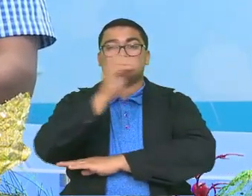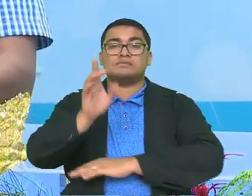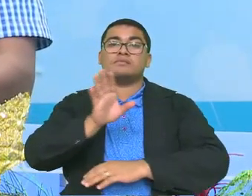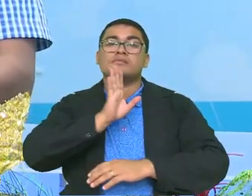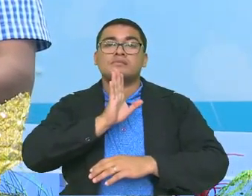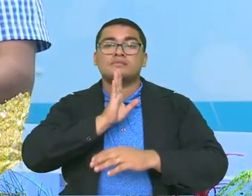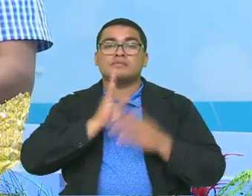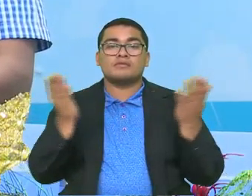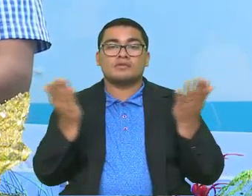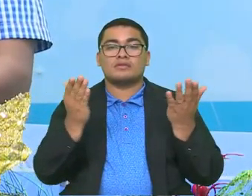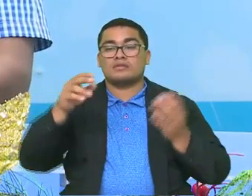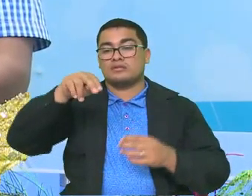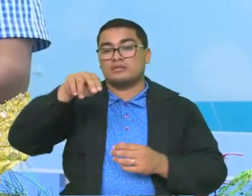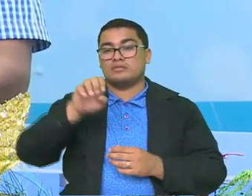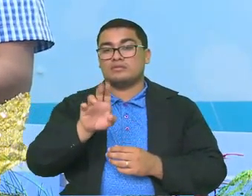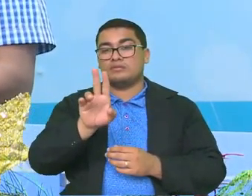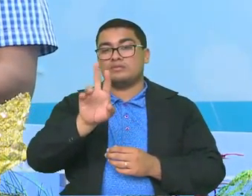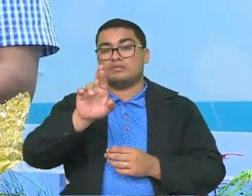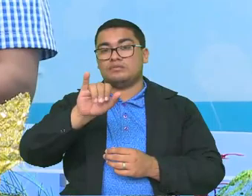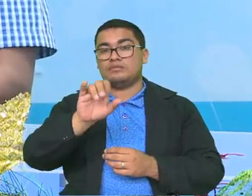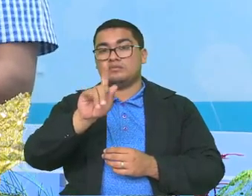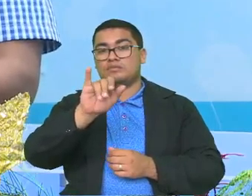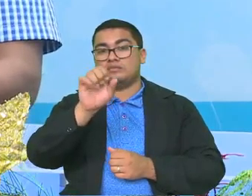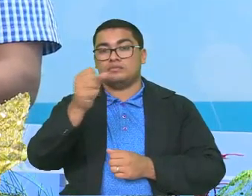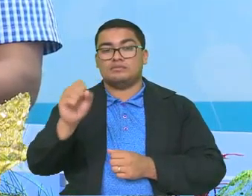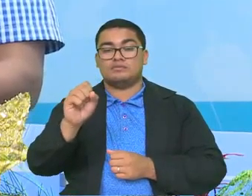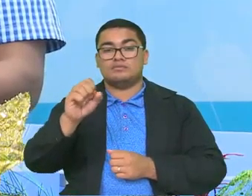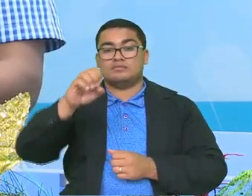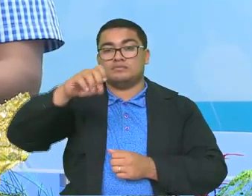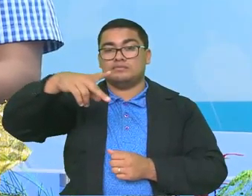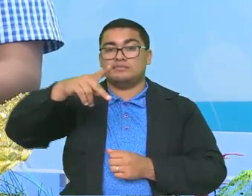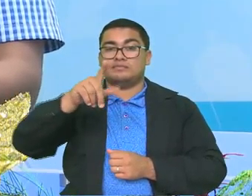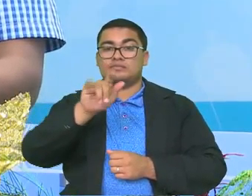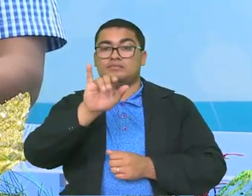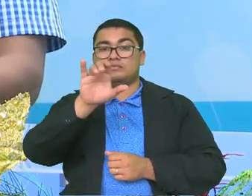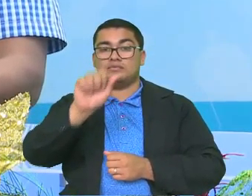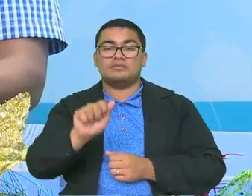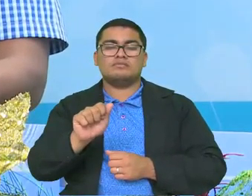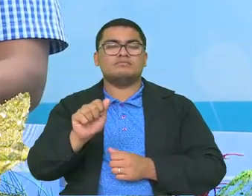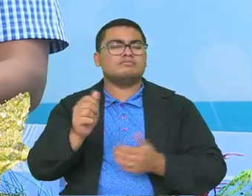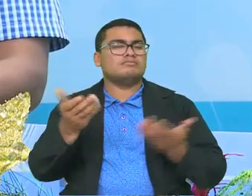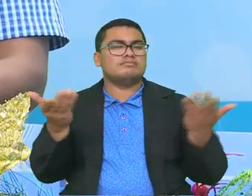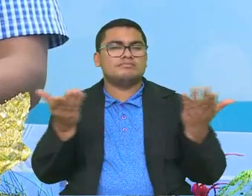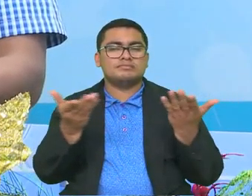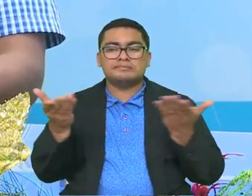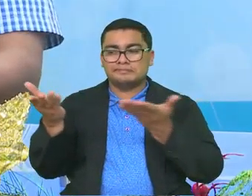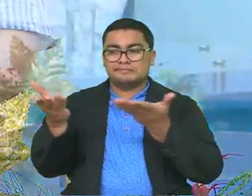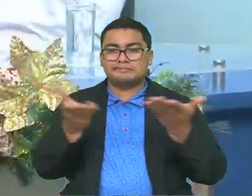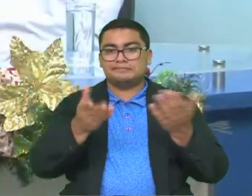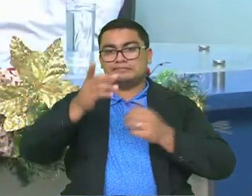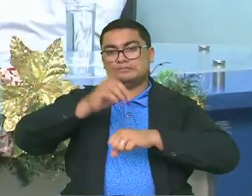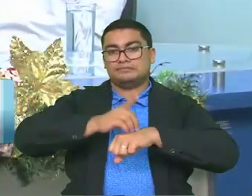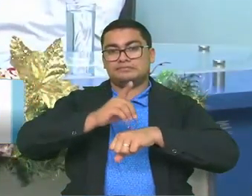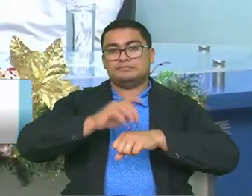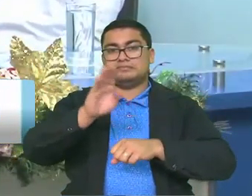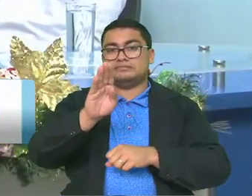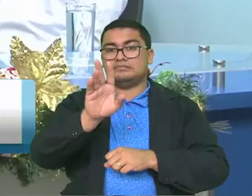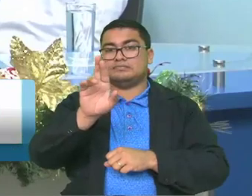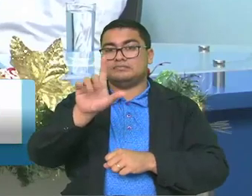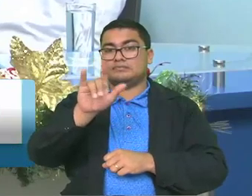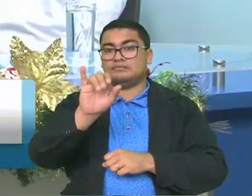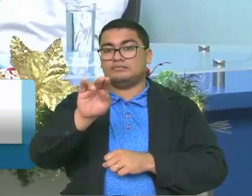población nicaragüense, tanto a los niños, a los jóvenes, a los adultos mayores, principalmente enfocados en la